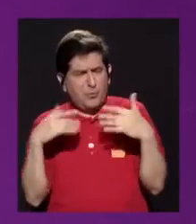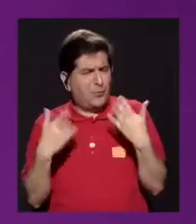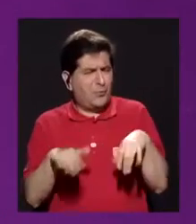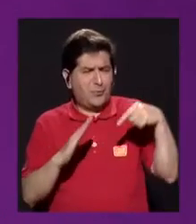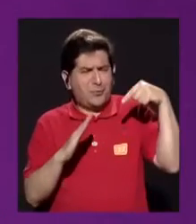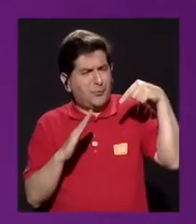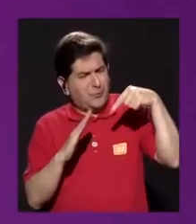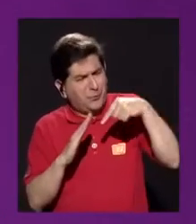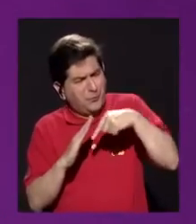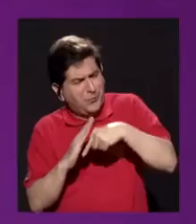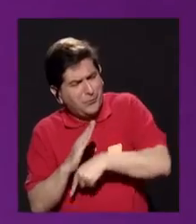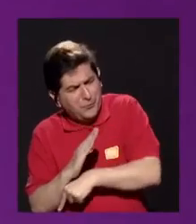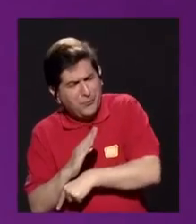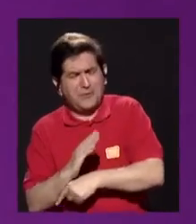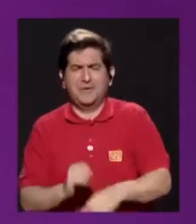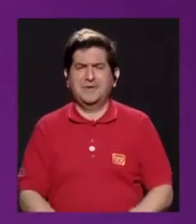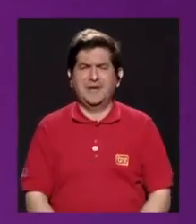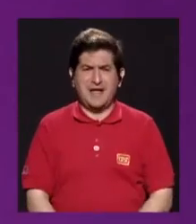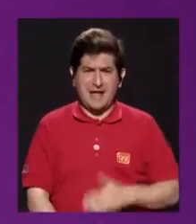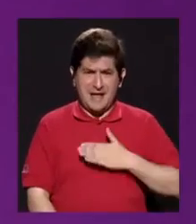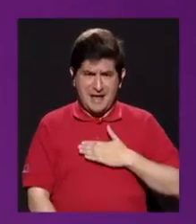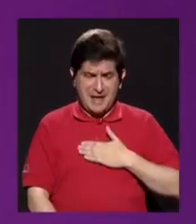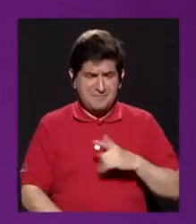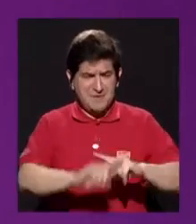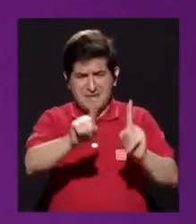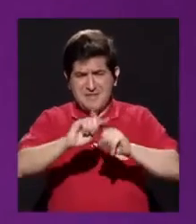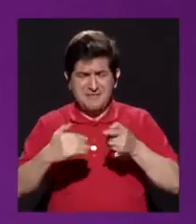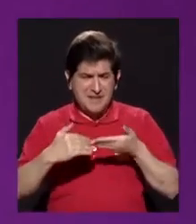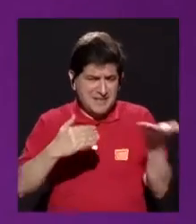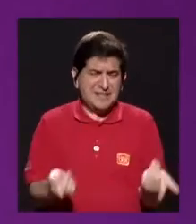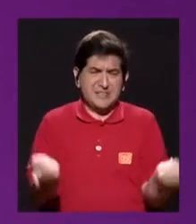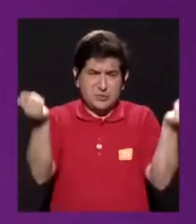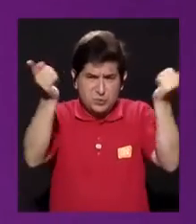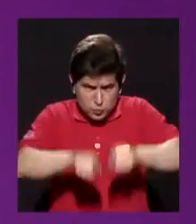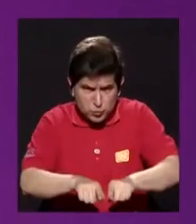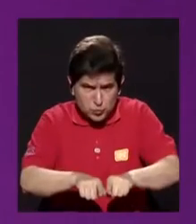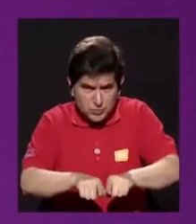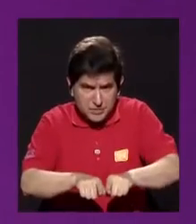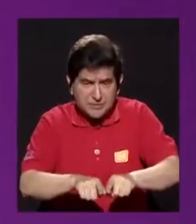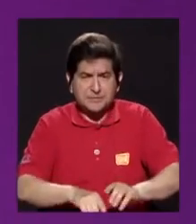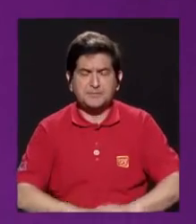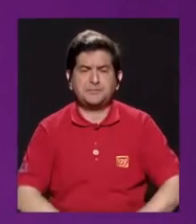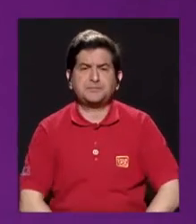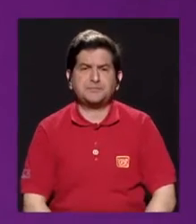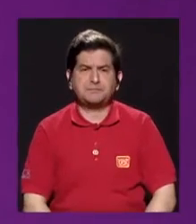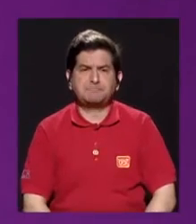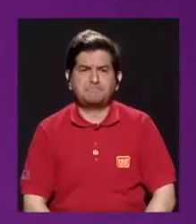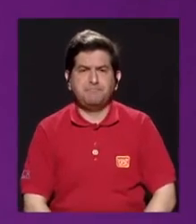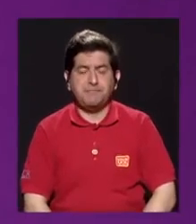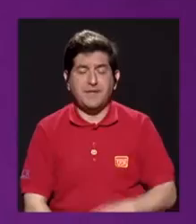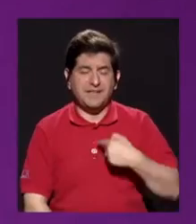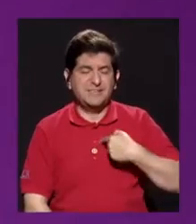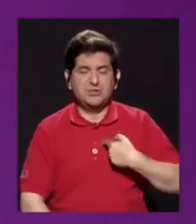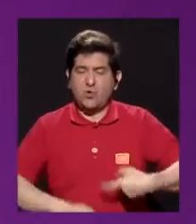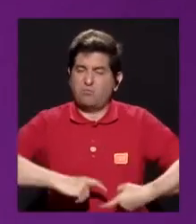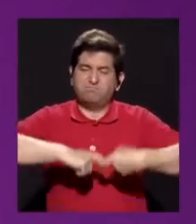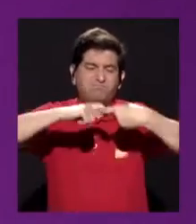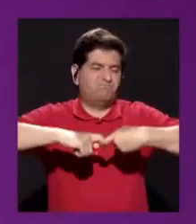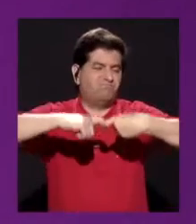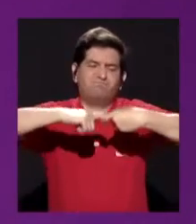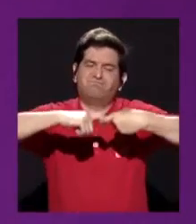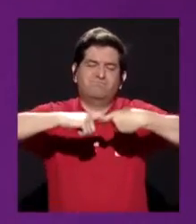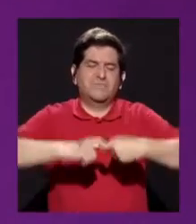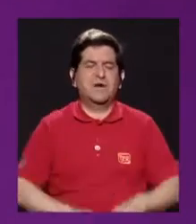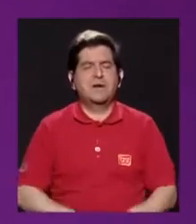grave, me pasó muchas cosas y tuve que suspender todo.